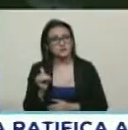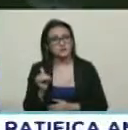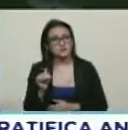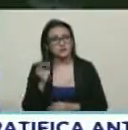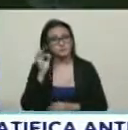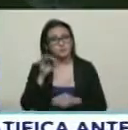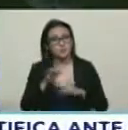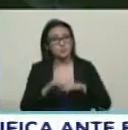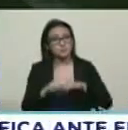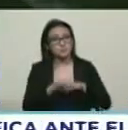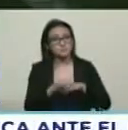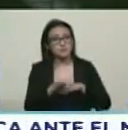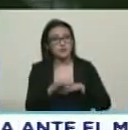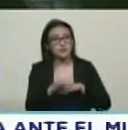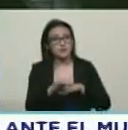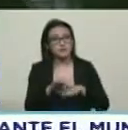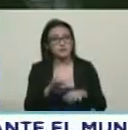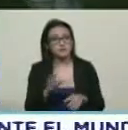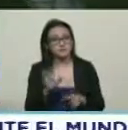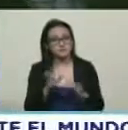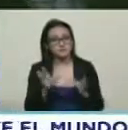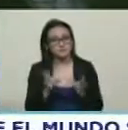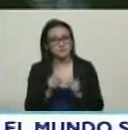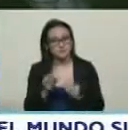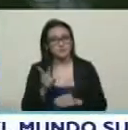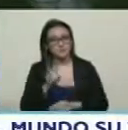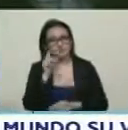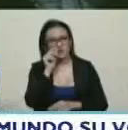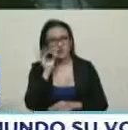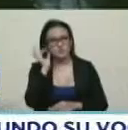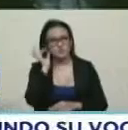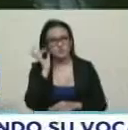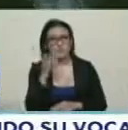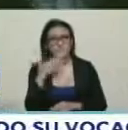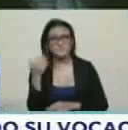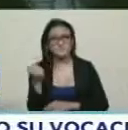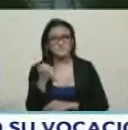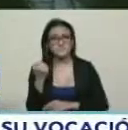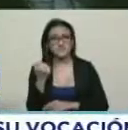consejos municipales constituidos por venezolanos y venezolanas que sean los mejores